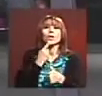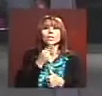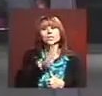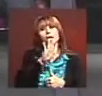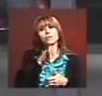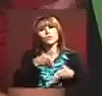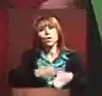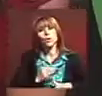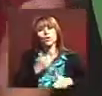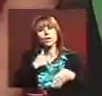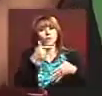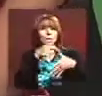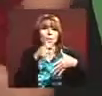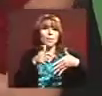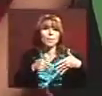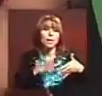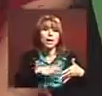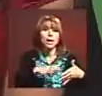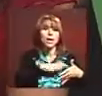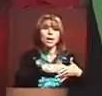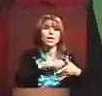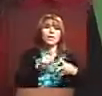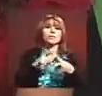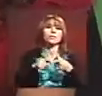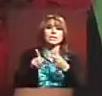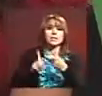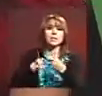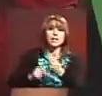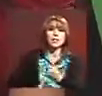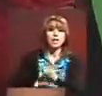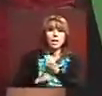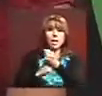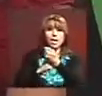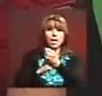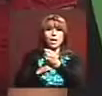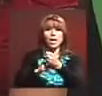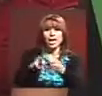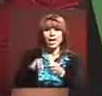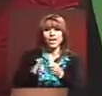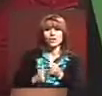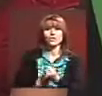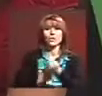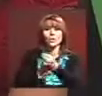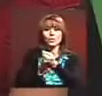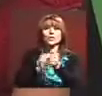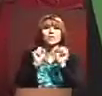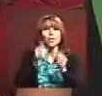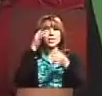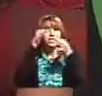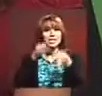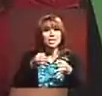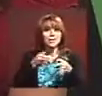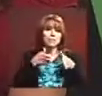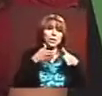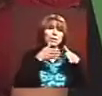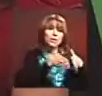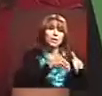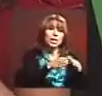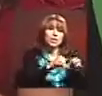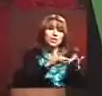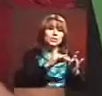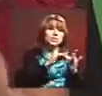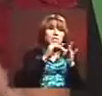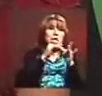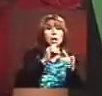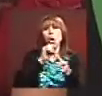estas características y ocupamos estos apoyos. A partir de los apoyos, en algunos momentos se puede decidir centros de educación especial o